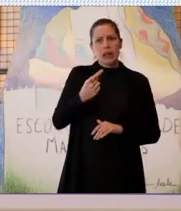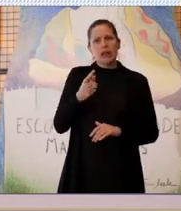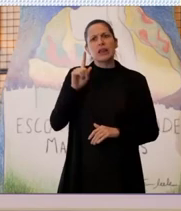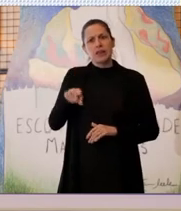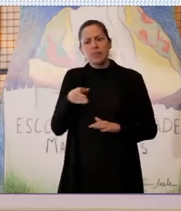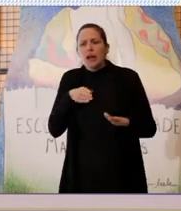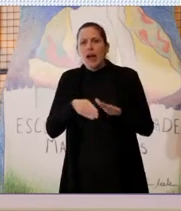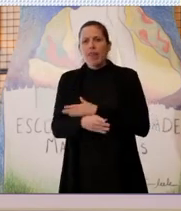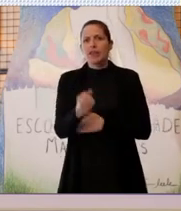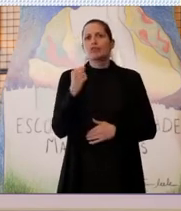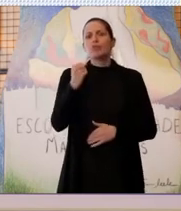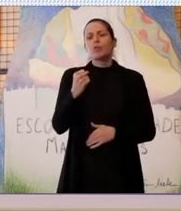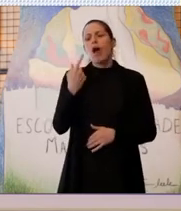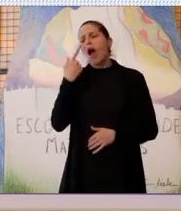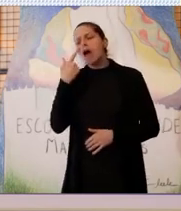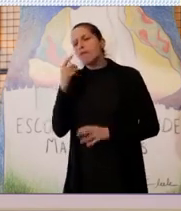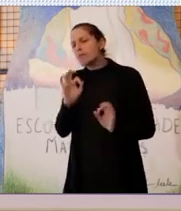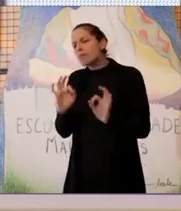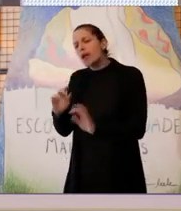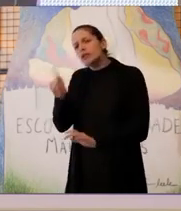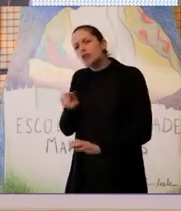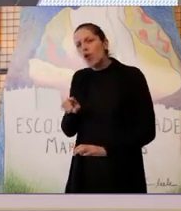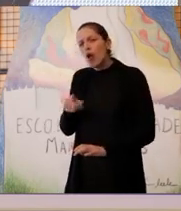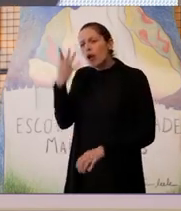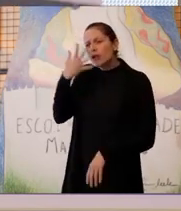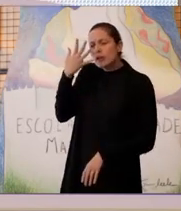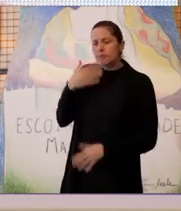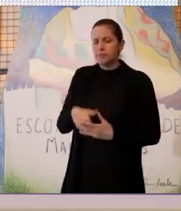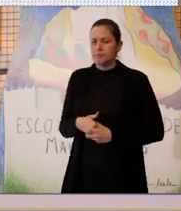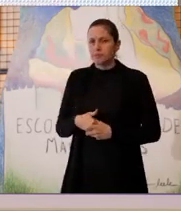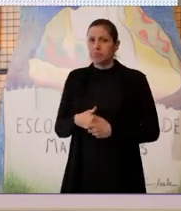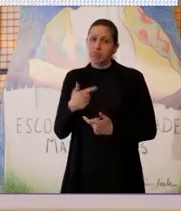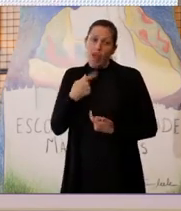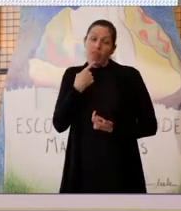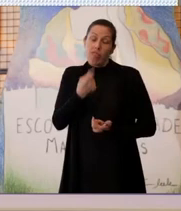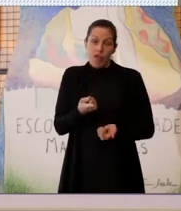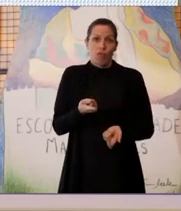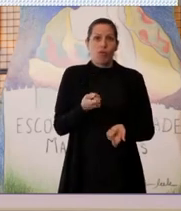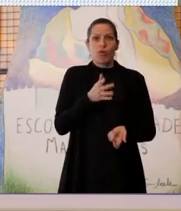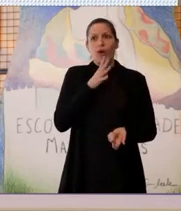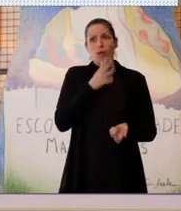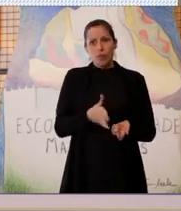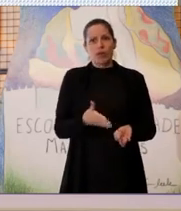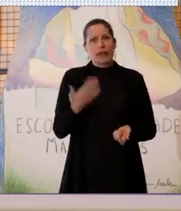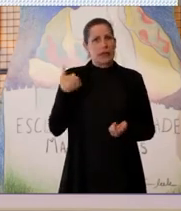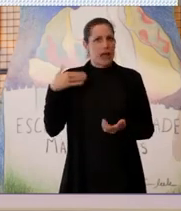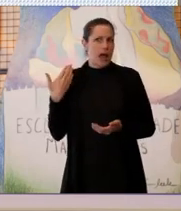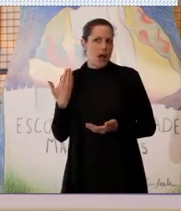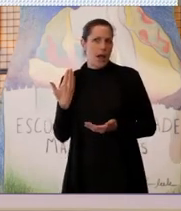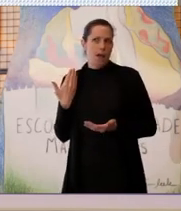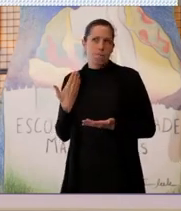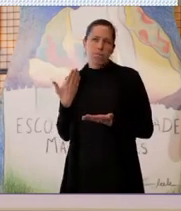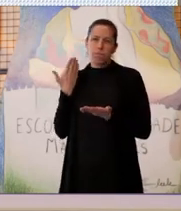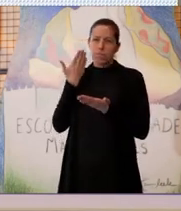estamos preparados o no estamos preparados lo digo porque como sabéis hemos presentado en el en